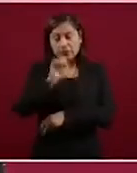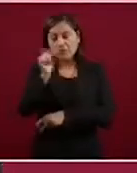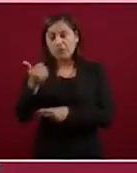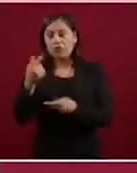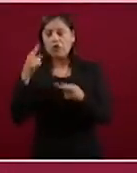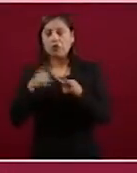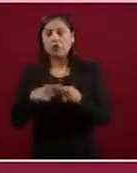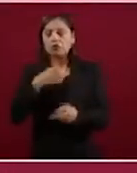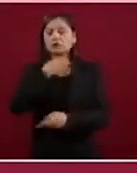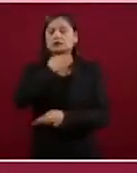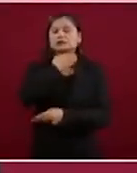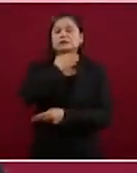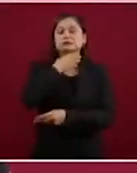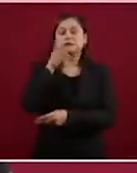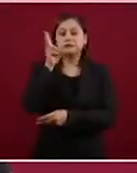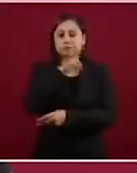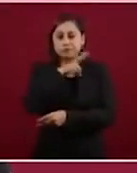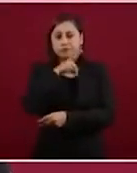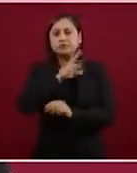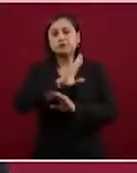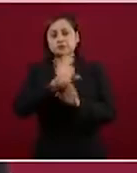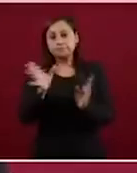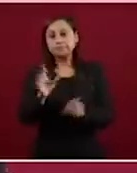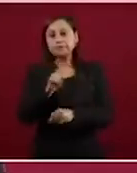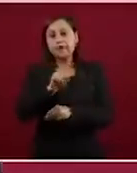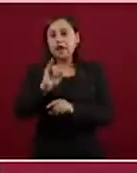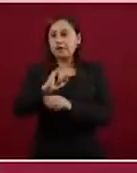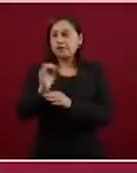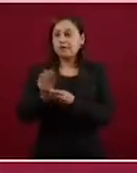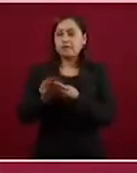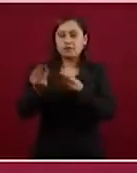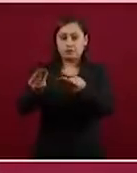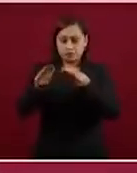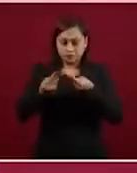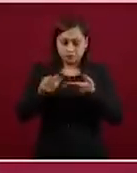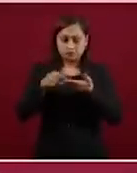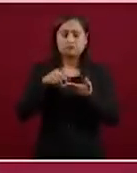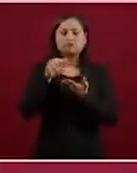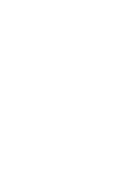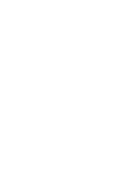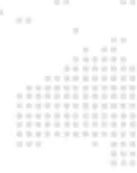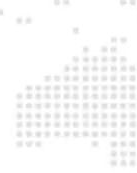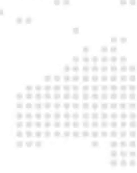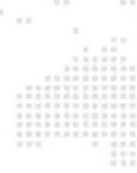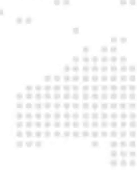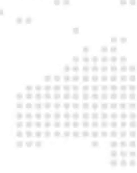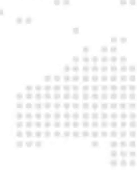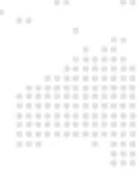Tengo todo el informe, estuve pendiente de todo el operativo.